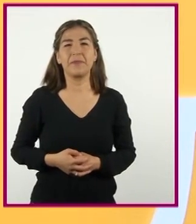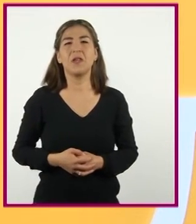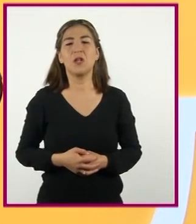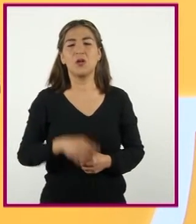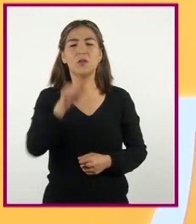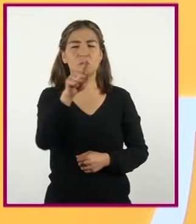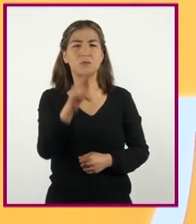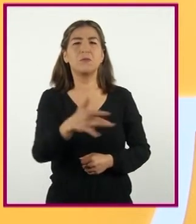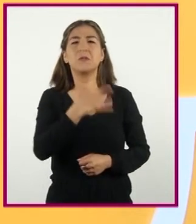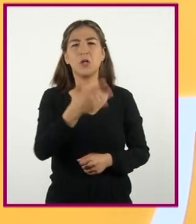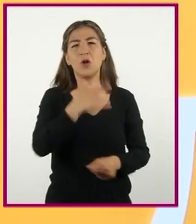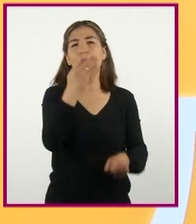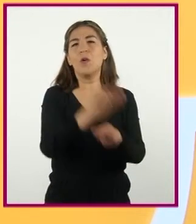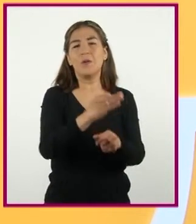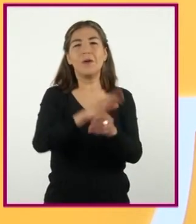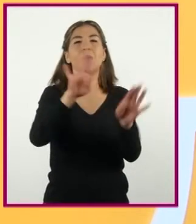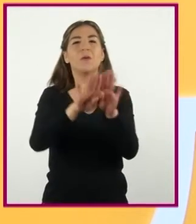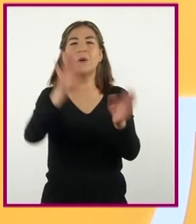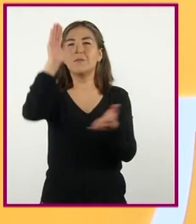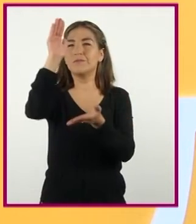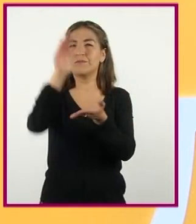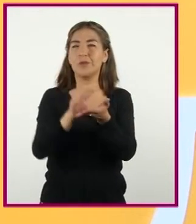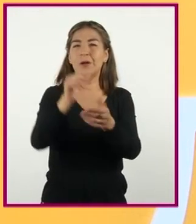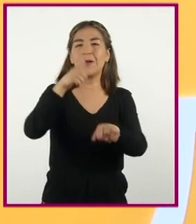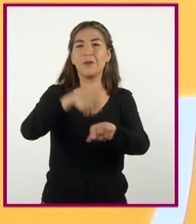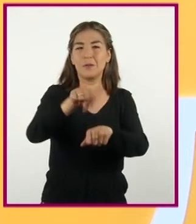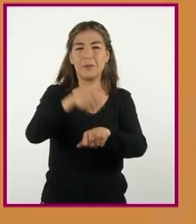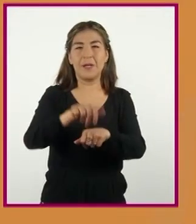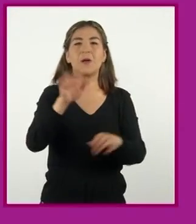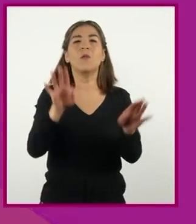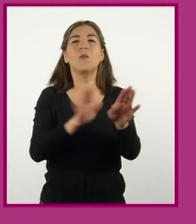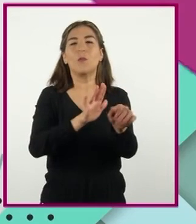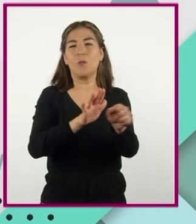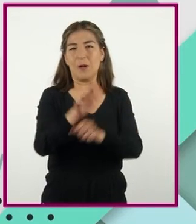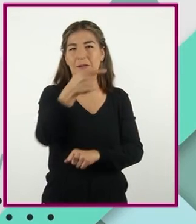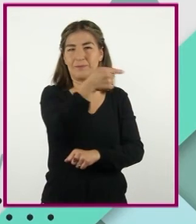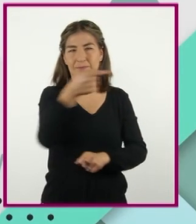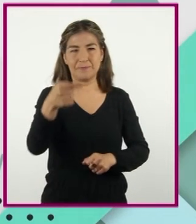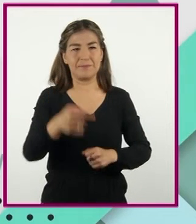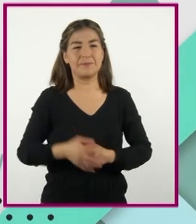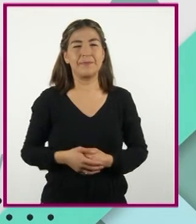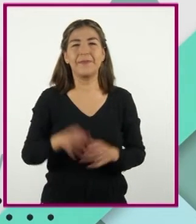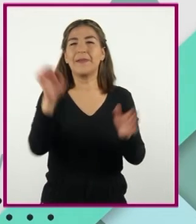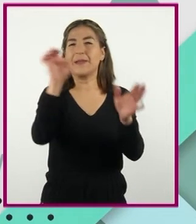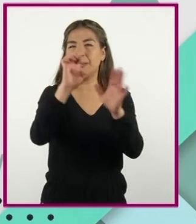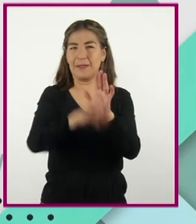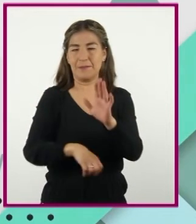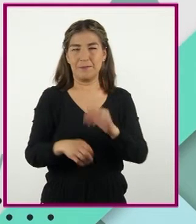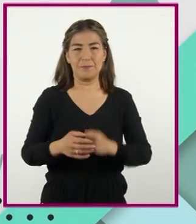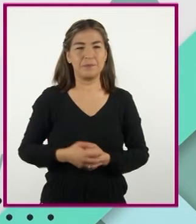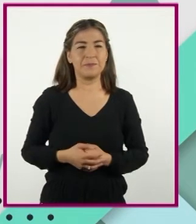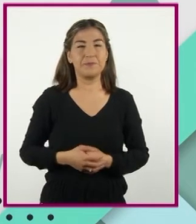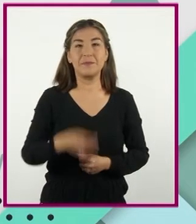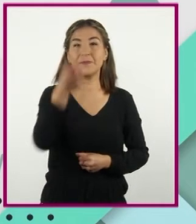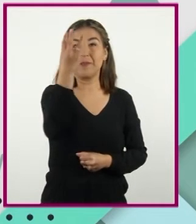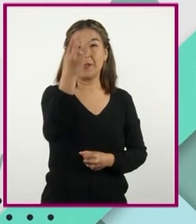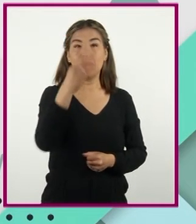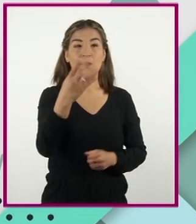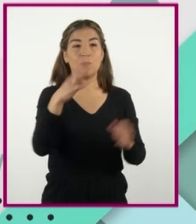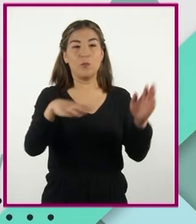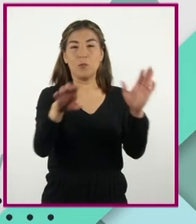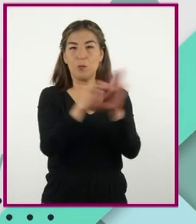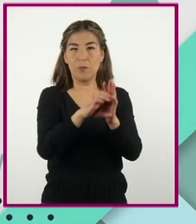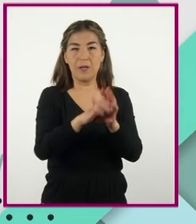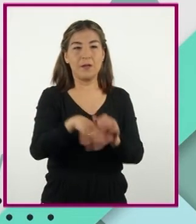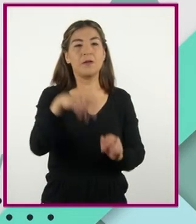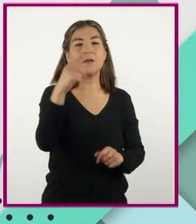parece si se reducen términos semejantes con coeficientes fraccionarios? Por ejemplo, 3/4